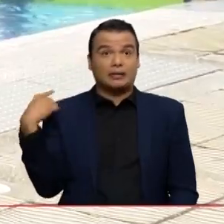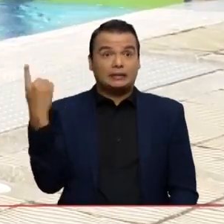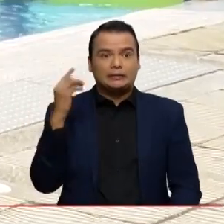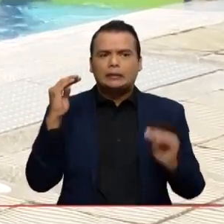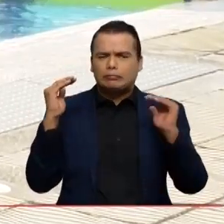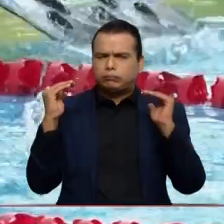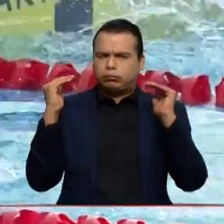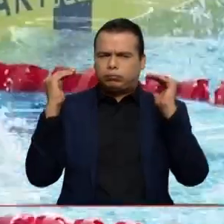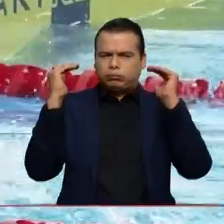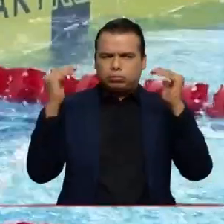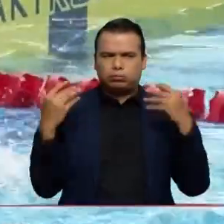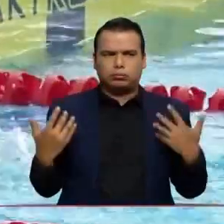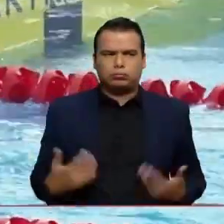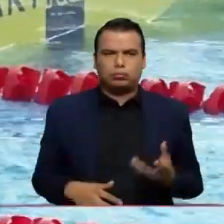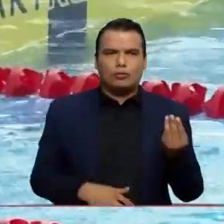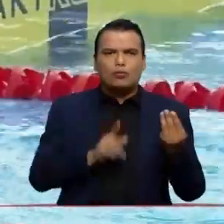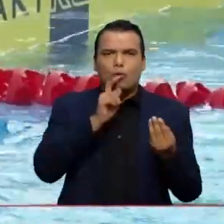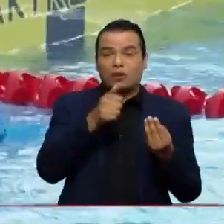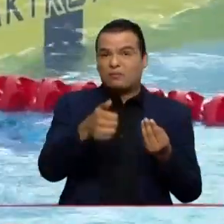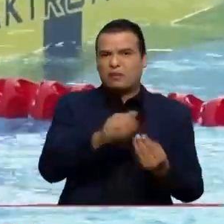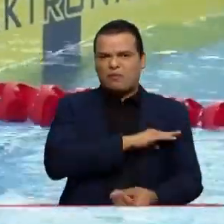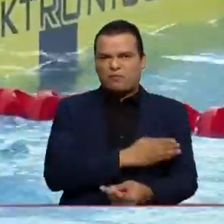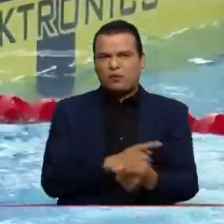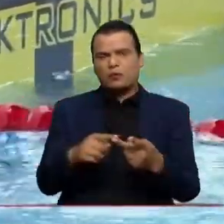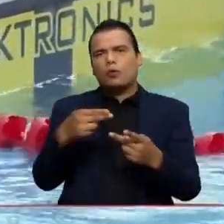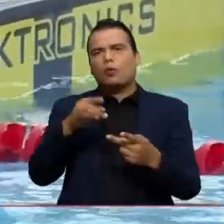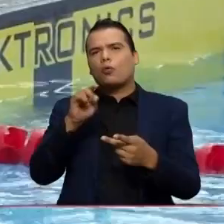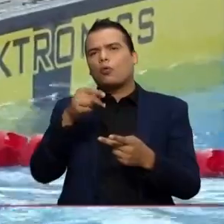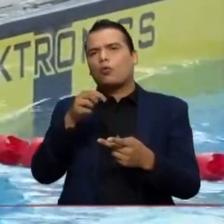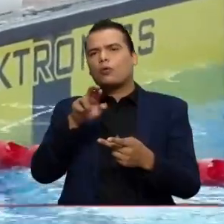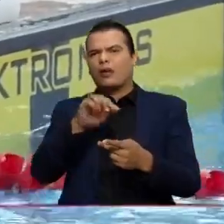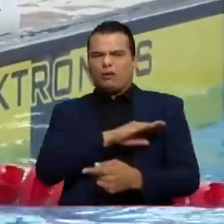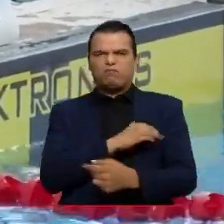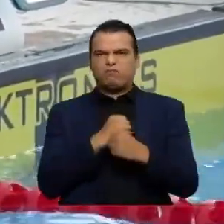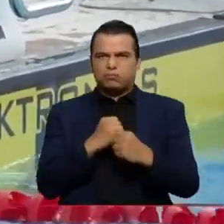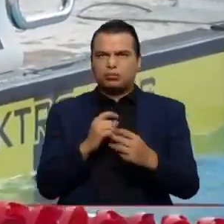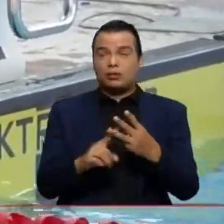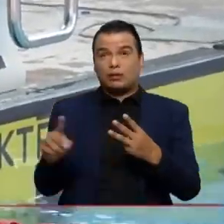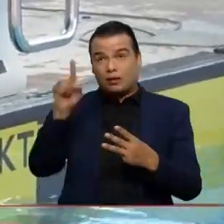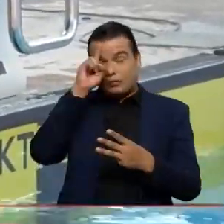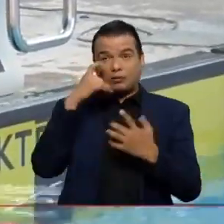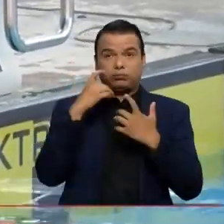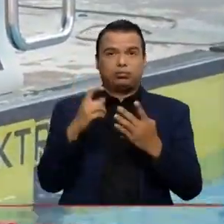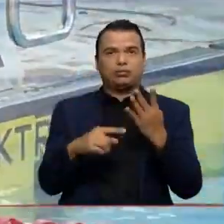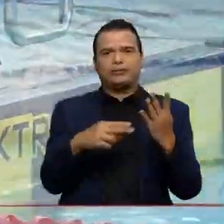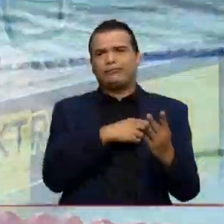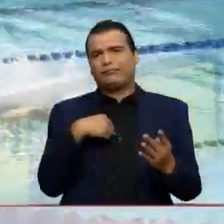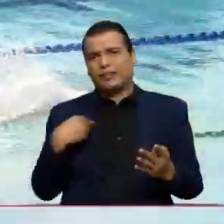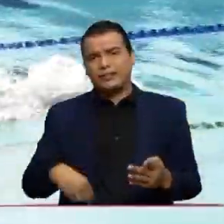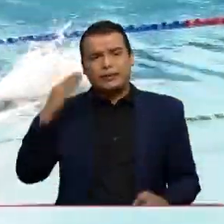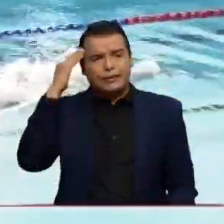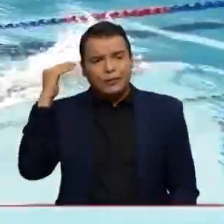gente está nadando muchísimo. El equipo de Ucrania está fuerte, Hungría está fuerte, Alemania está demasiado fuerte y como siempre China y Corea, pues